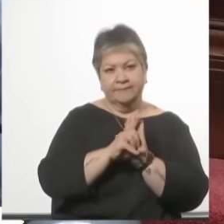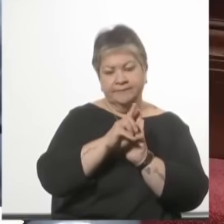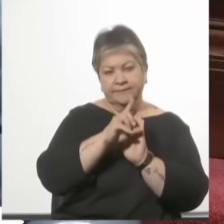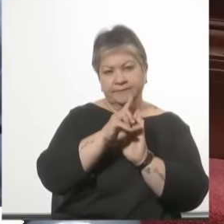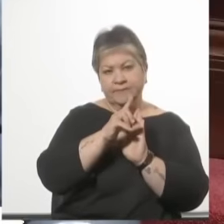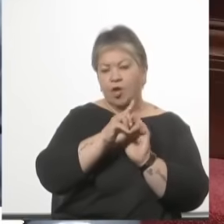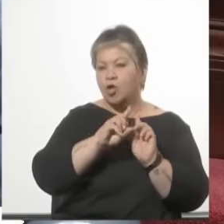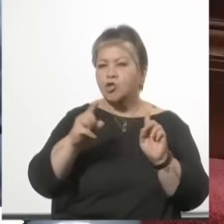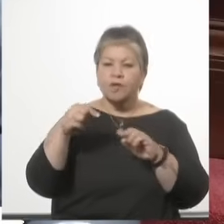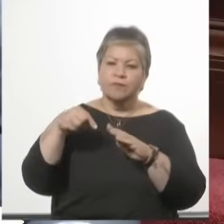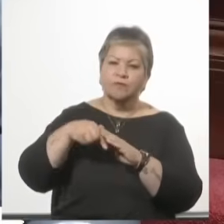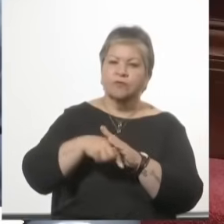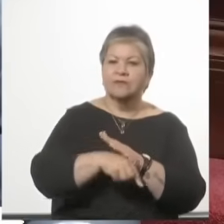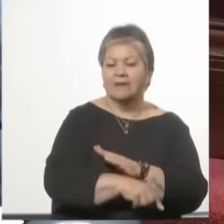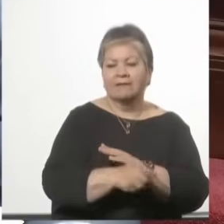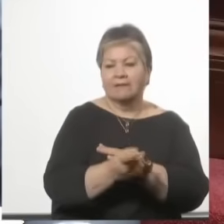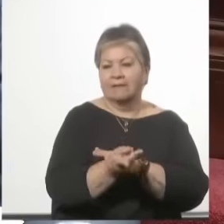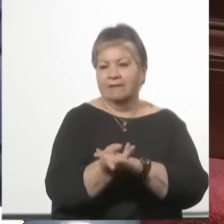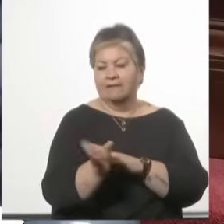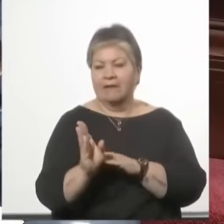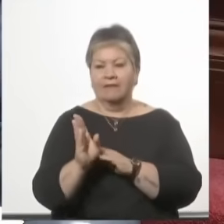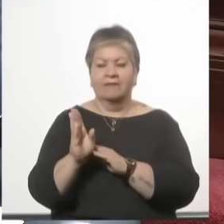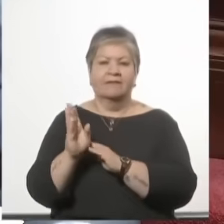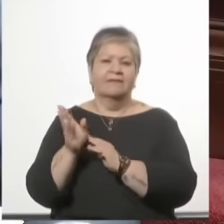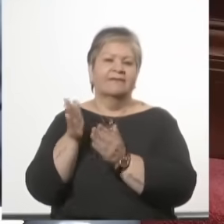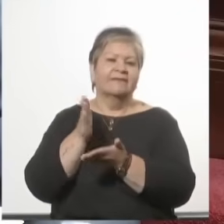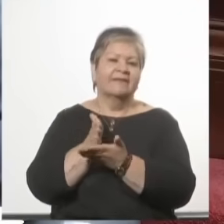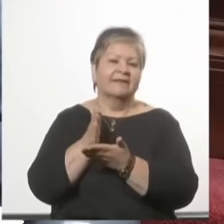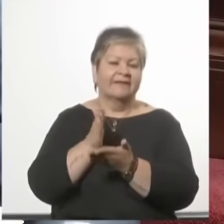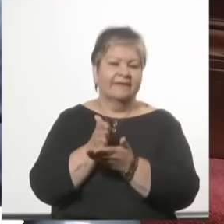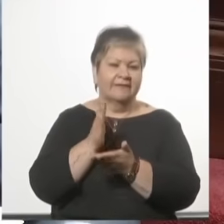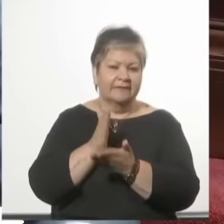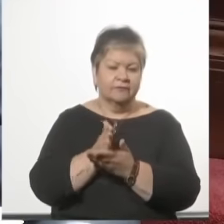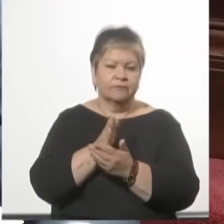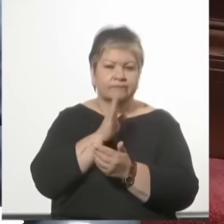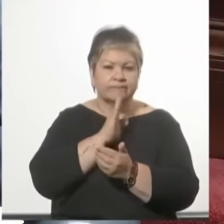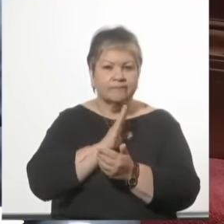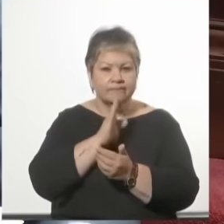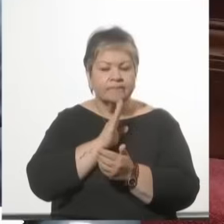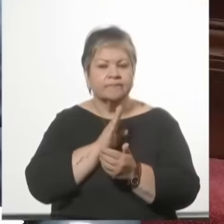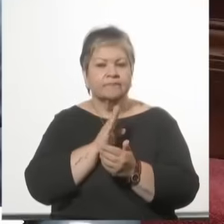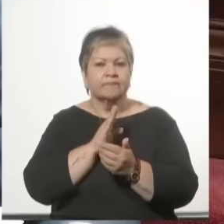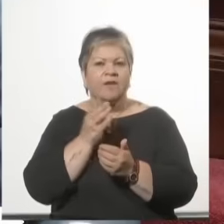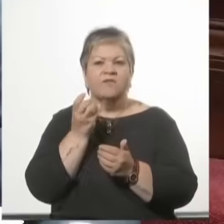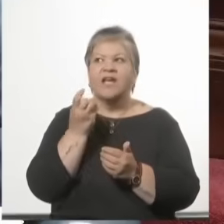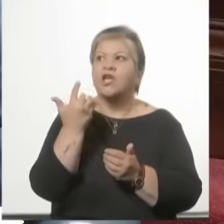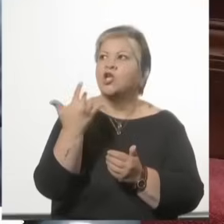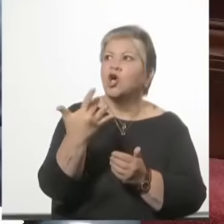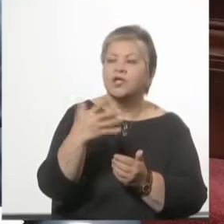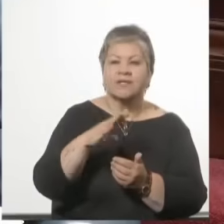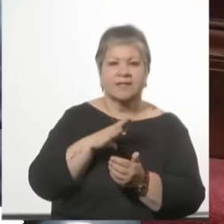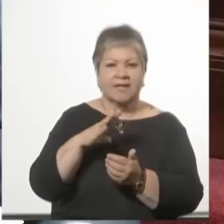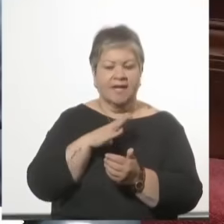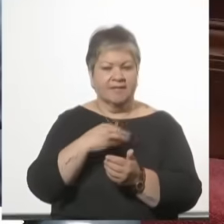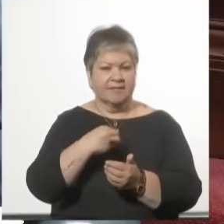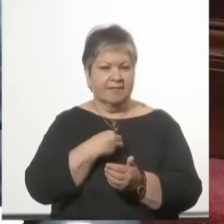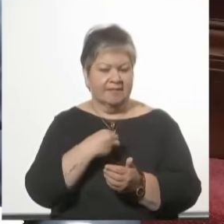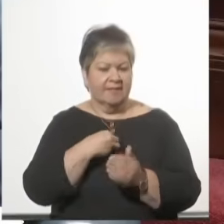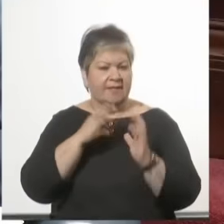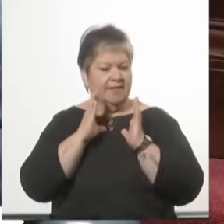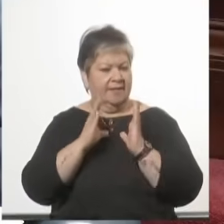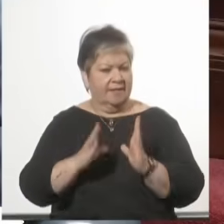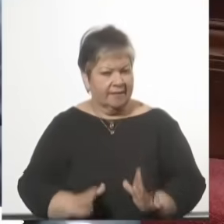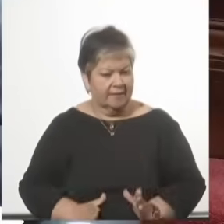a profundizar en las innumerables citas doctrinarias que pacífica y unánimemente refieren al supremo valor que tiene la buena fe y los valores éticos y